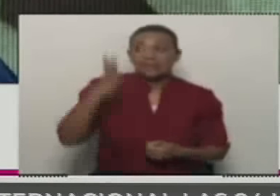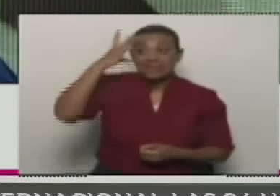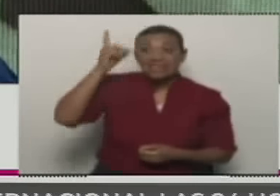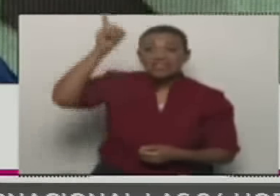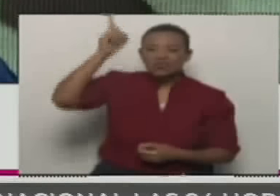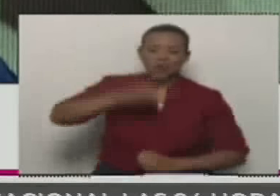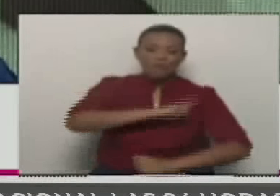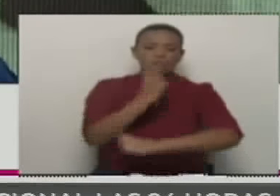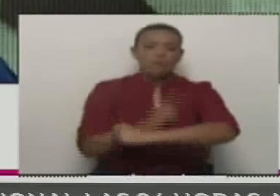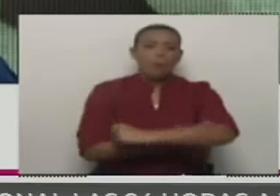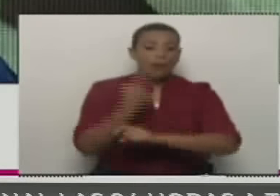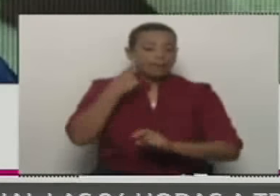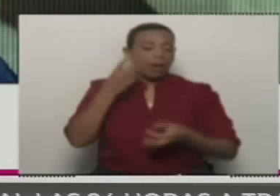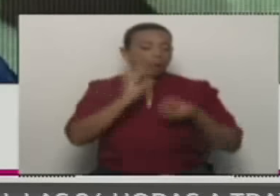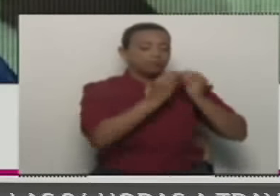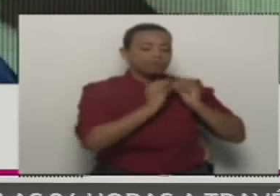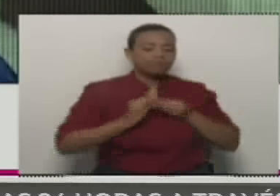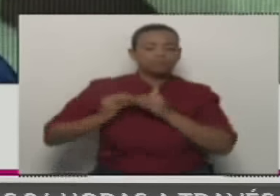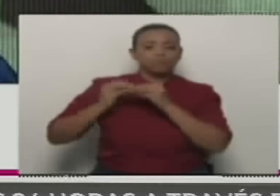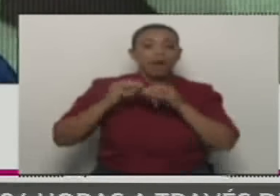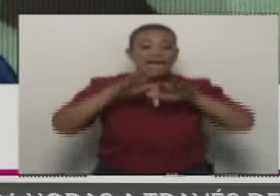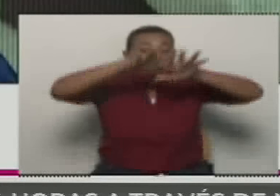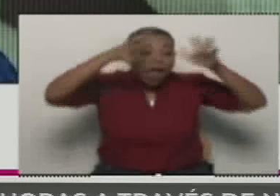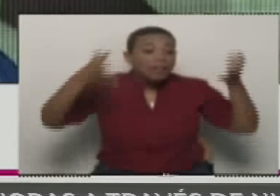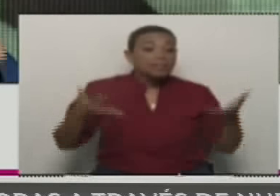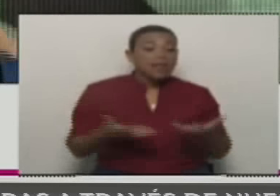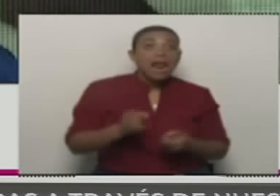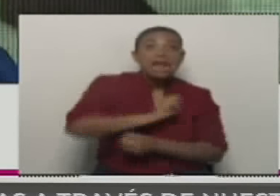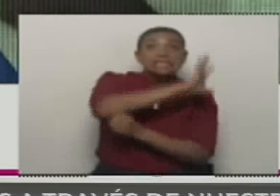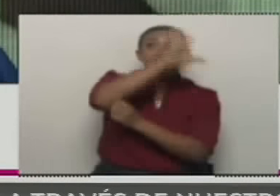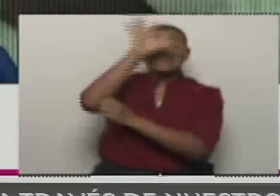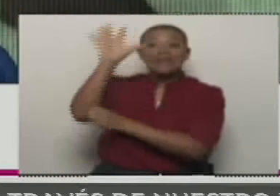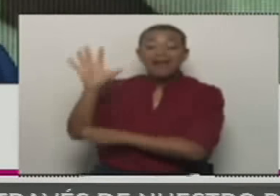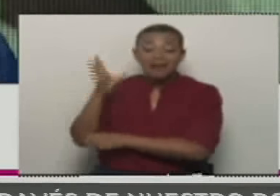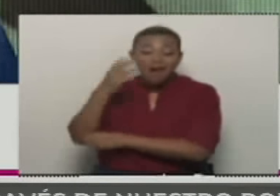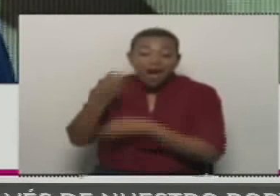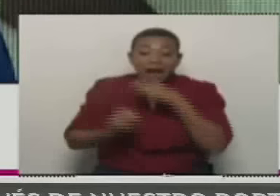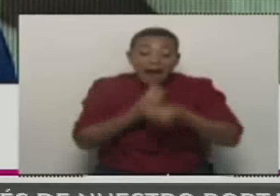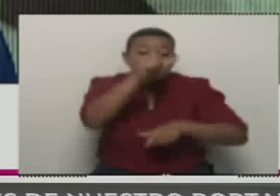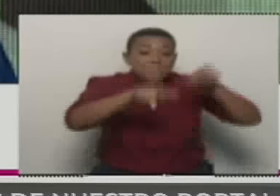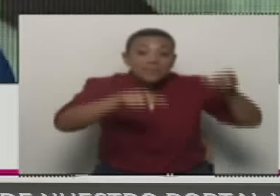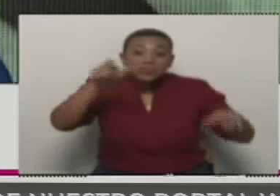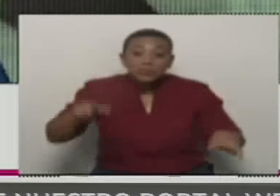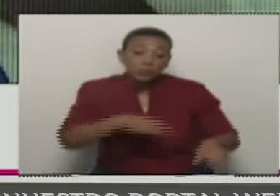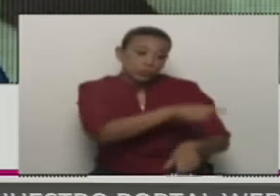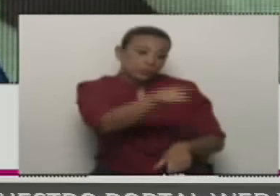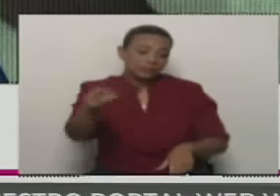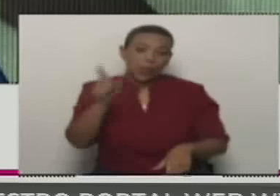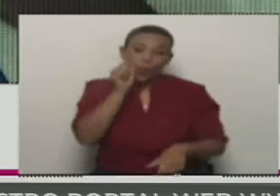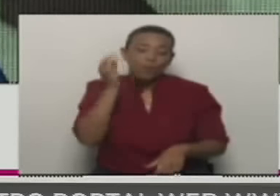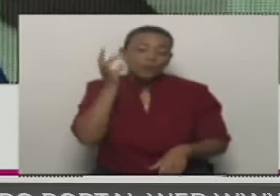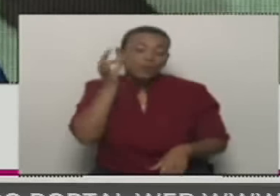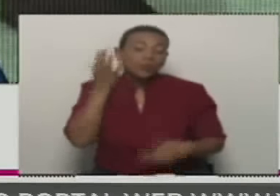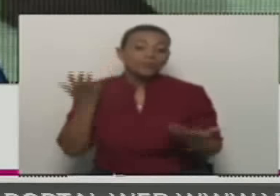Todopoderoso, creador del cielo, de la tierra y de nosotros, y de ustedes mujeres.